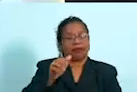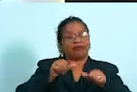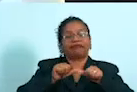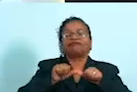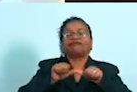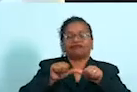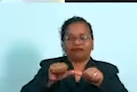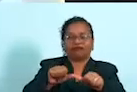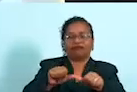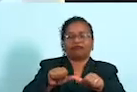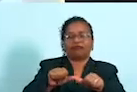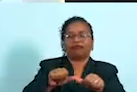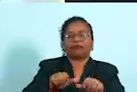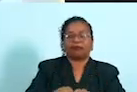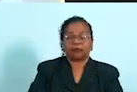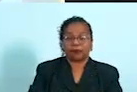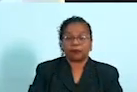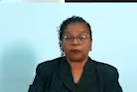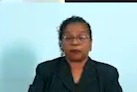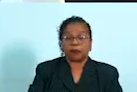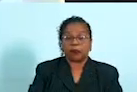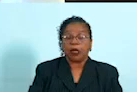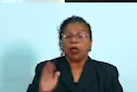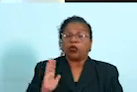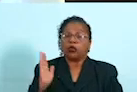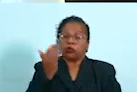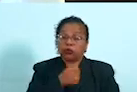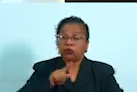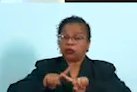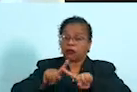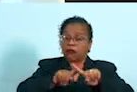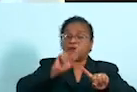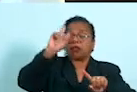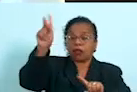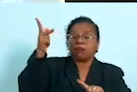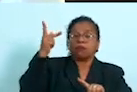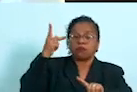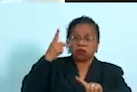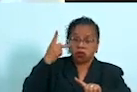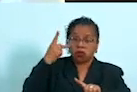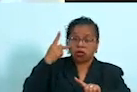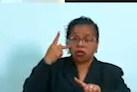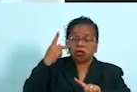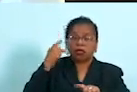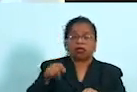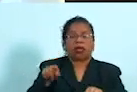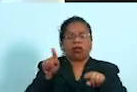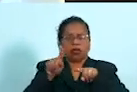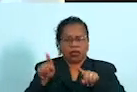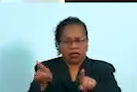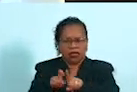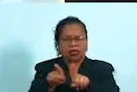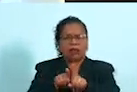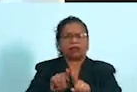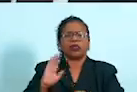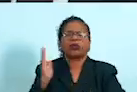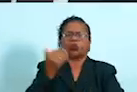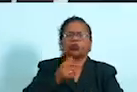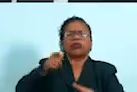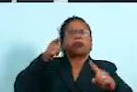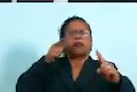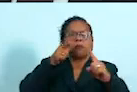continuando con las políticas internacionales y la cooperación sur-sur